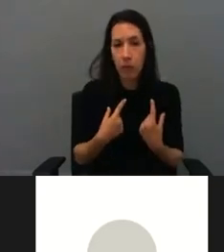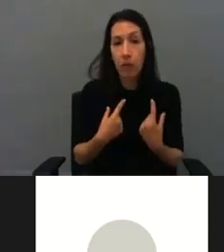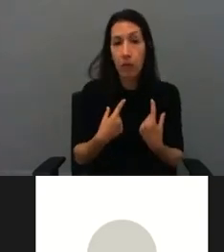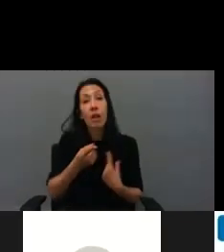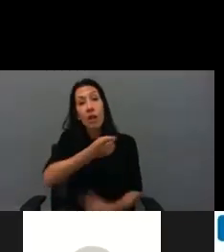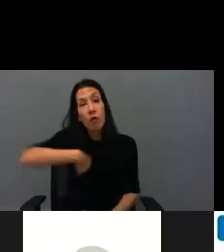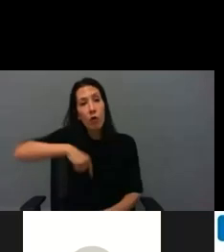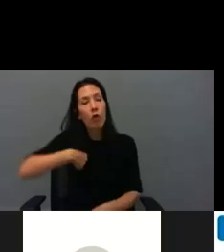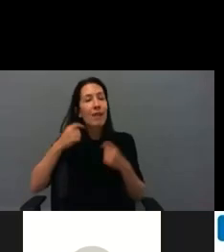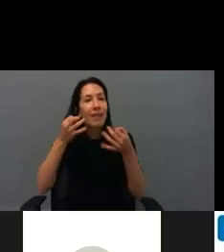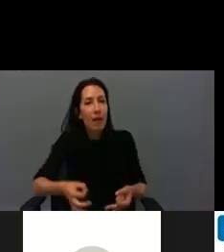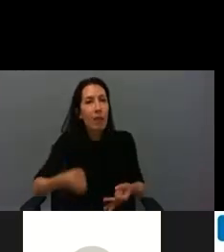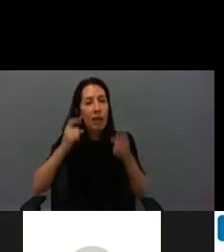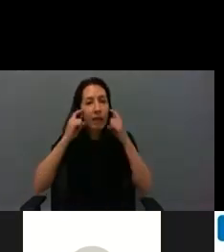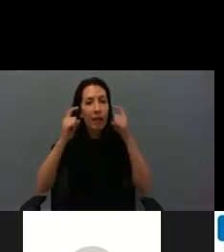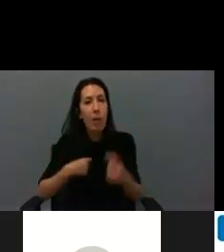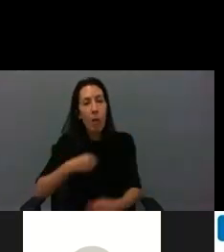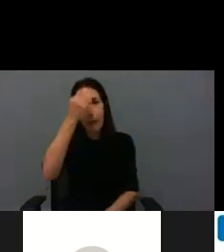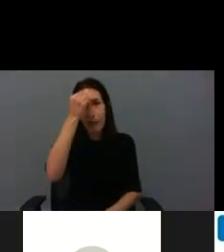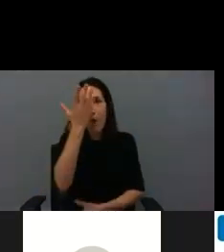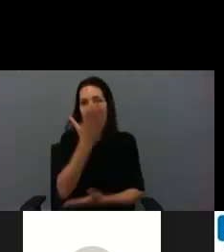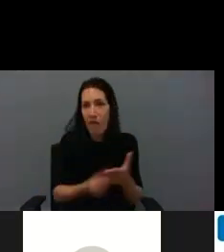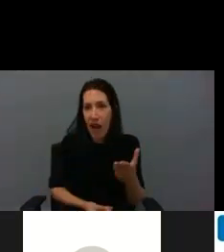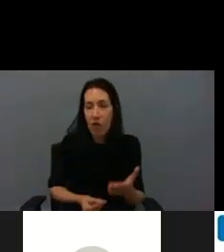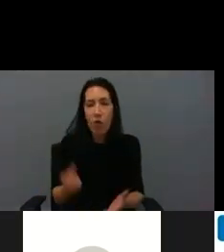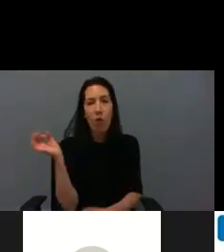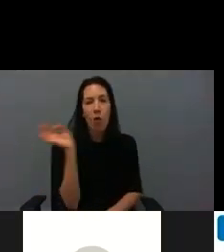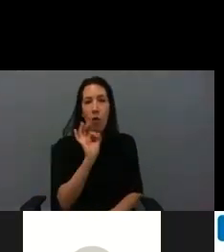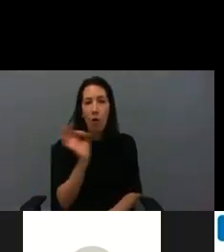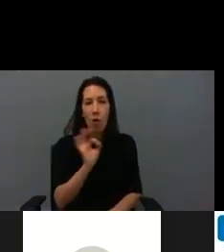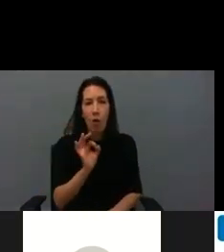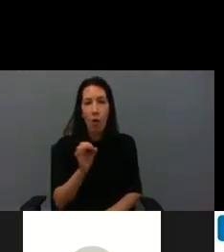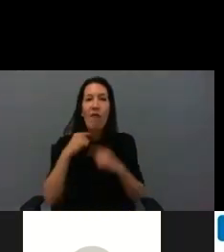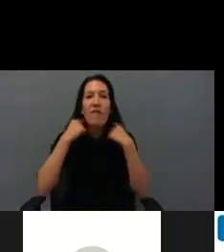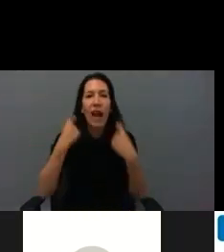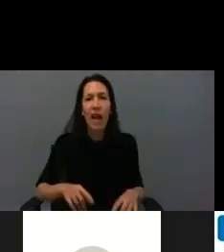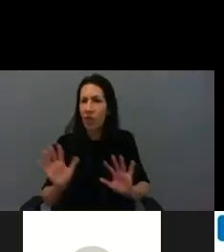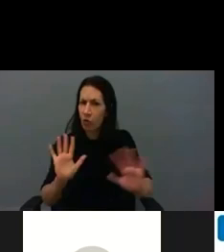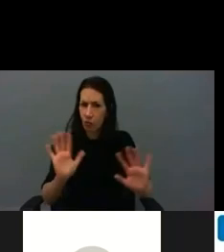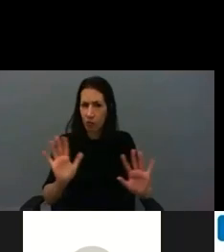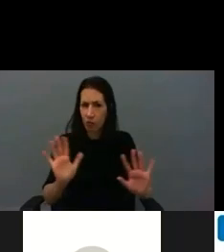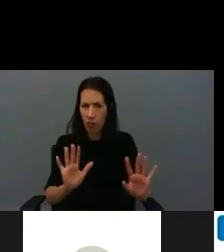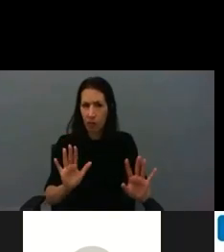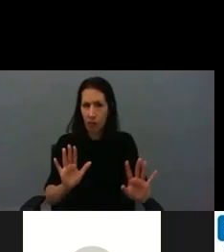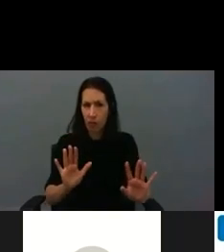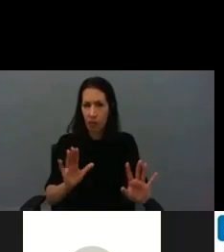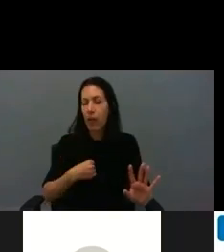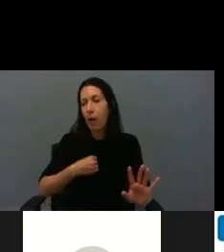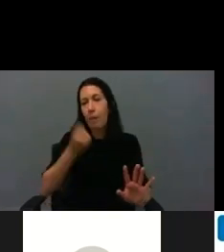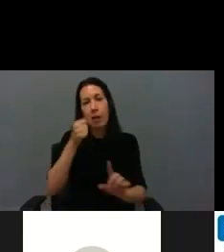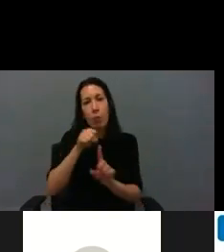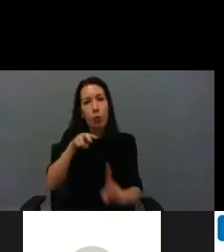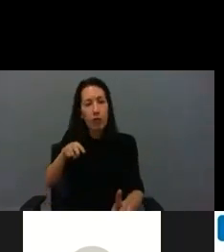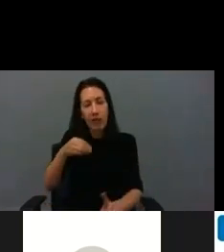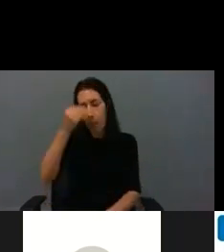no considerar esto como un fallo o como un fracaso. Lo vemos desde el punto de vista